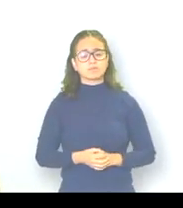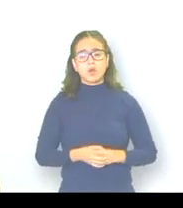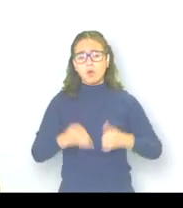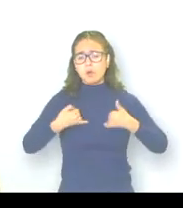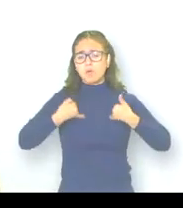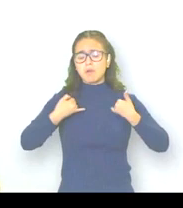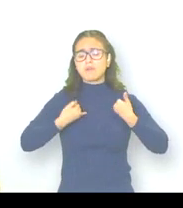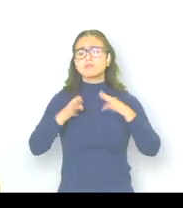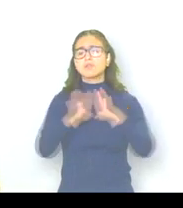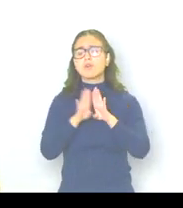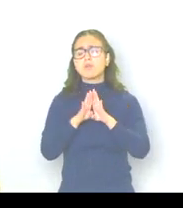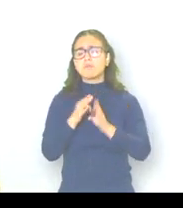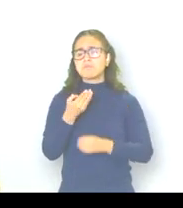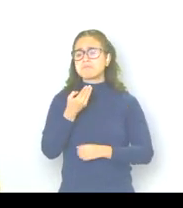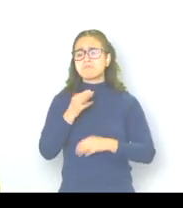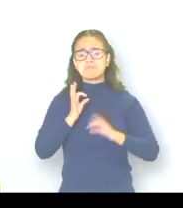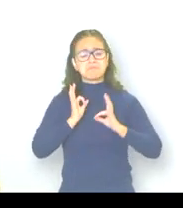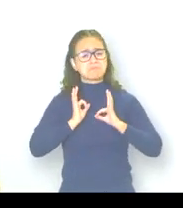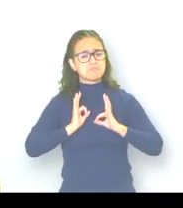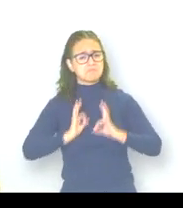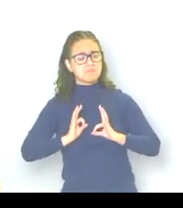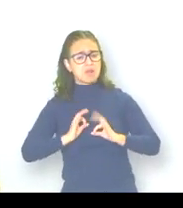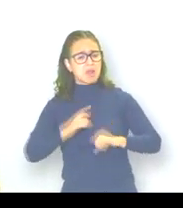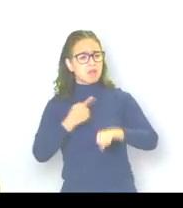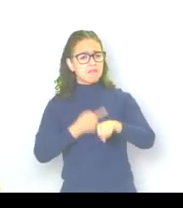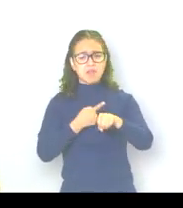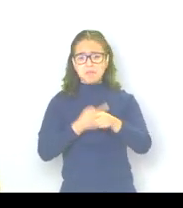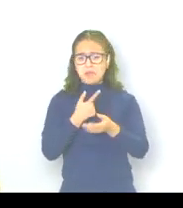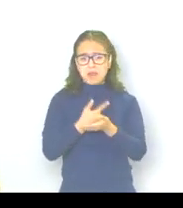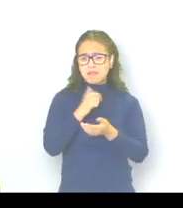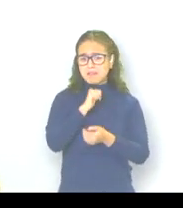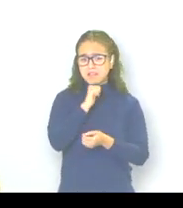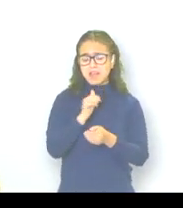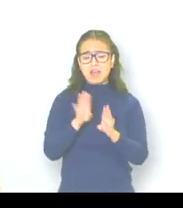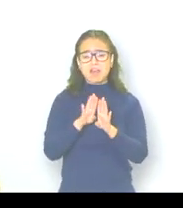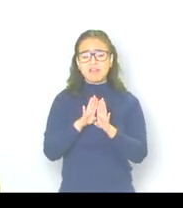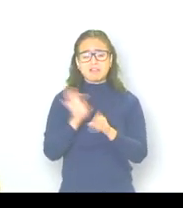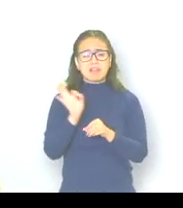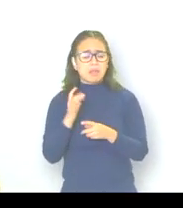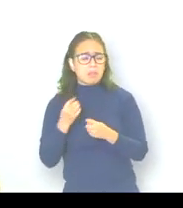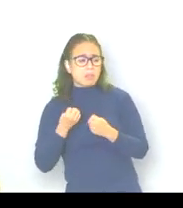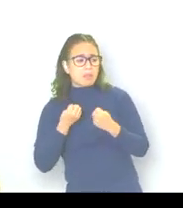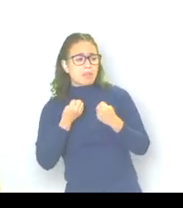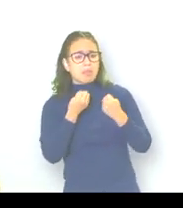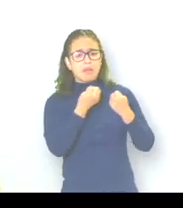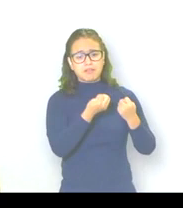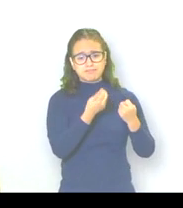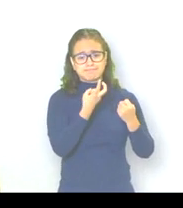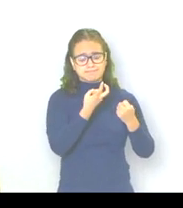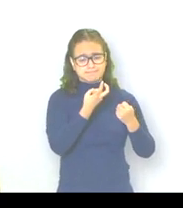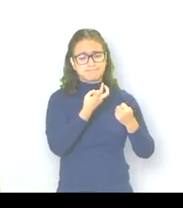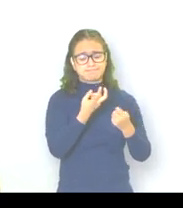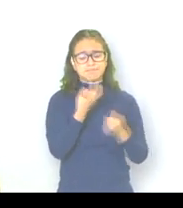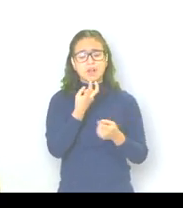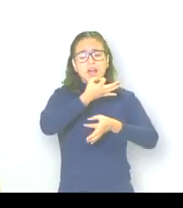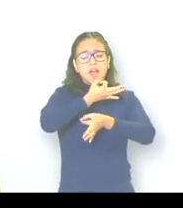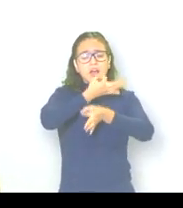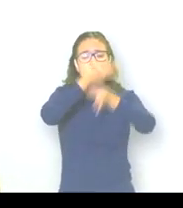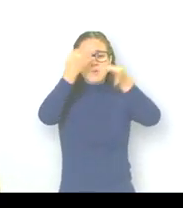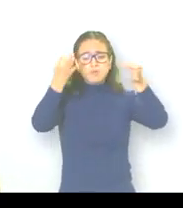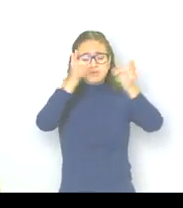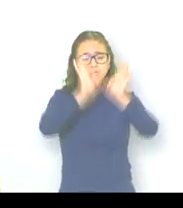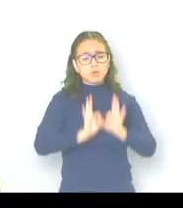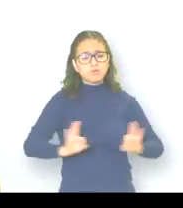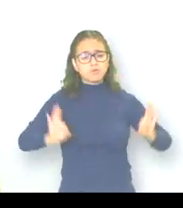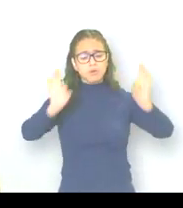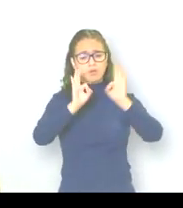mayores complicaciones por la enfermedad, no lo están tomando en serio. y lanza un llamado muy importante a